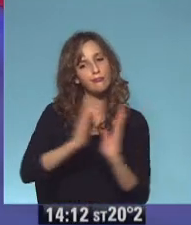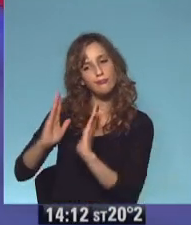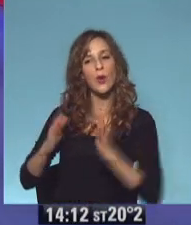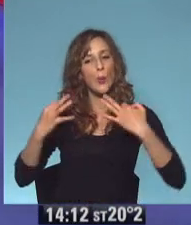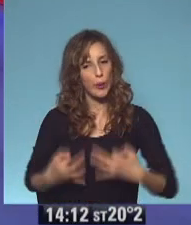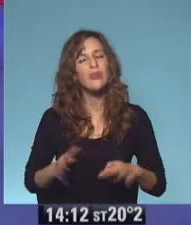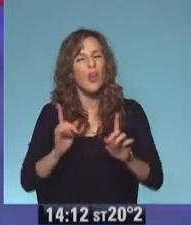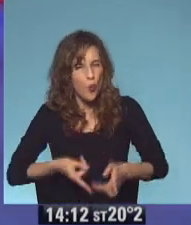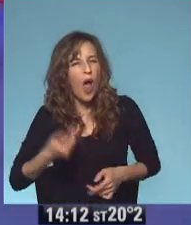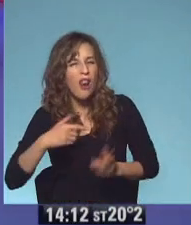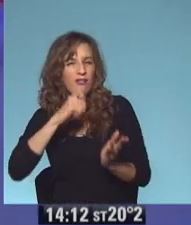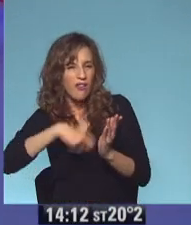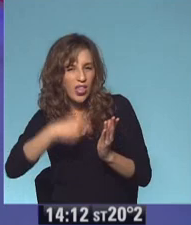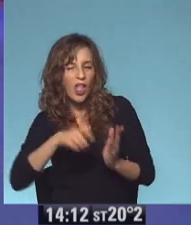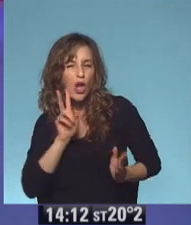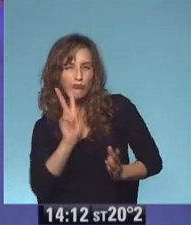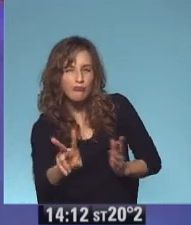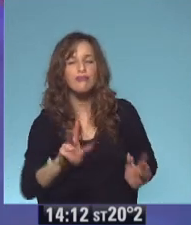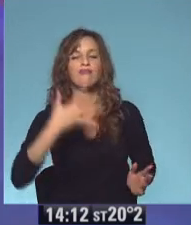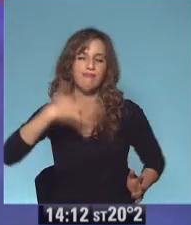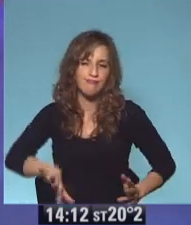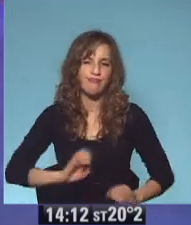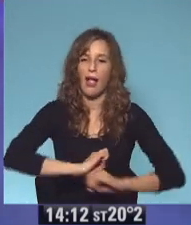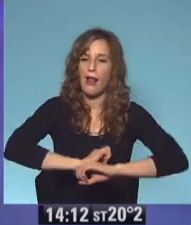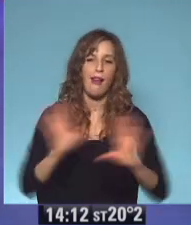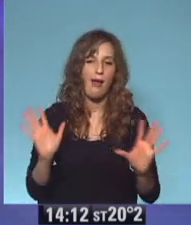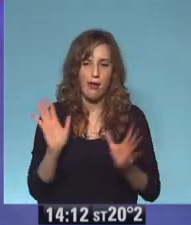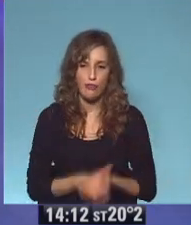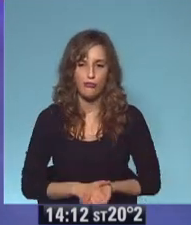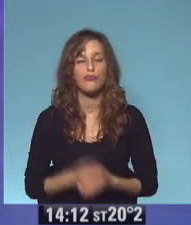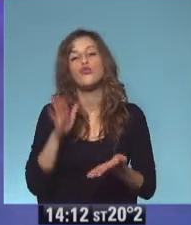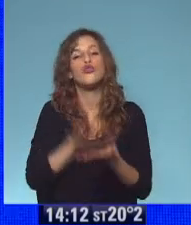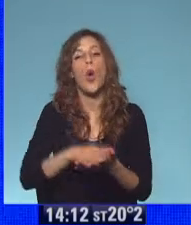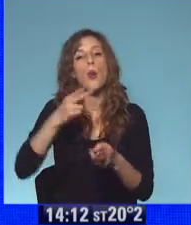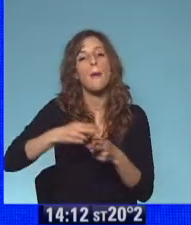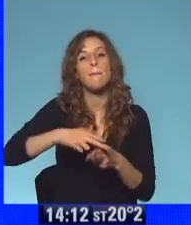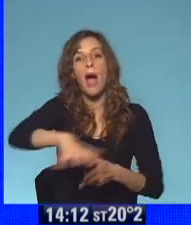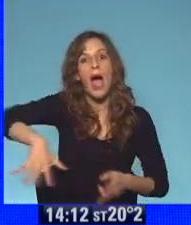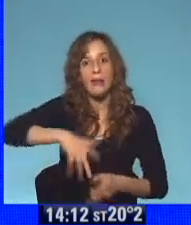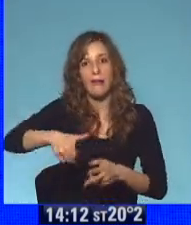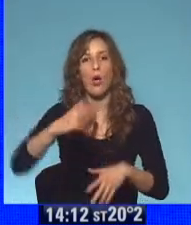Pero mejor vamos a ver un video de Por Más Aventuras, un paseo por el parque de diversiones.